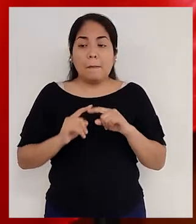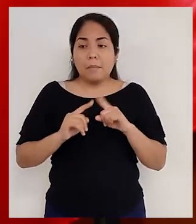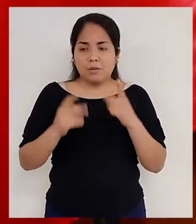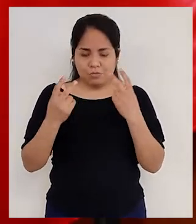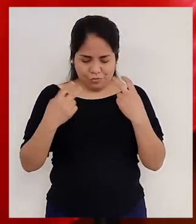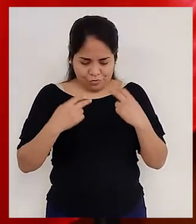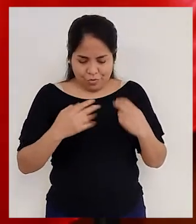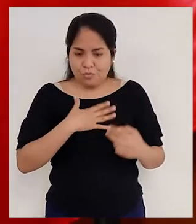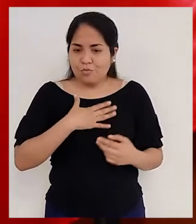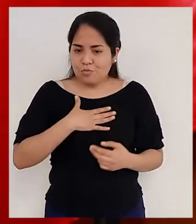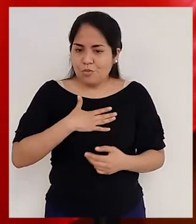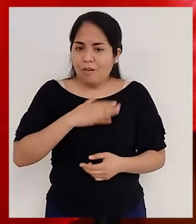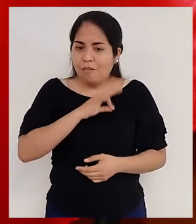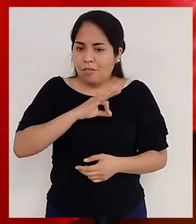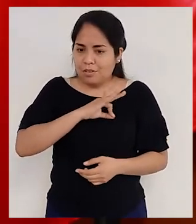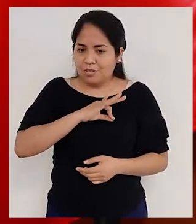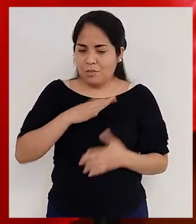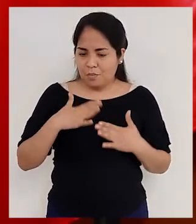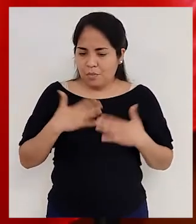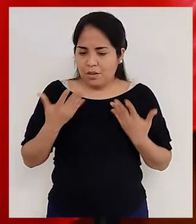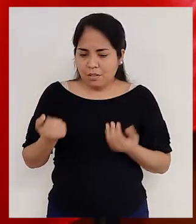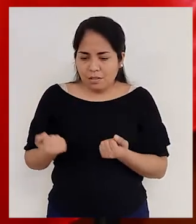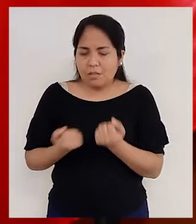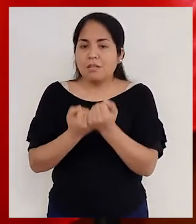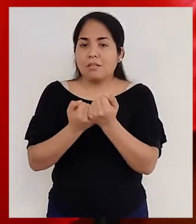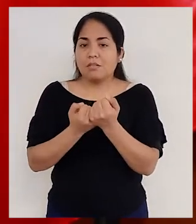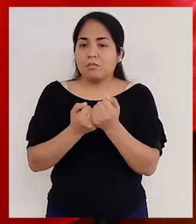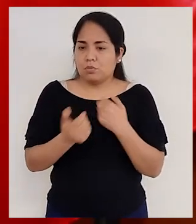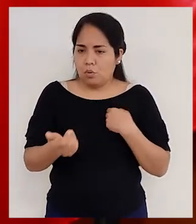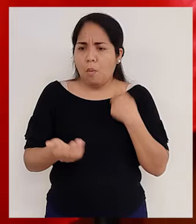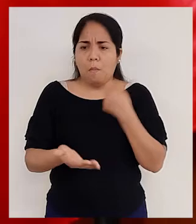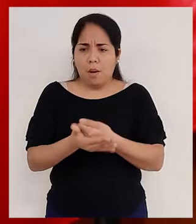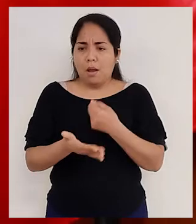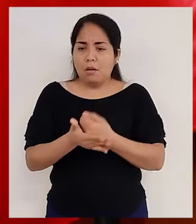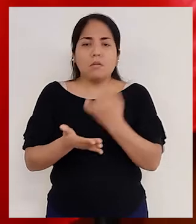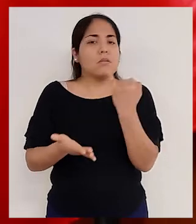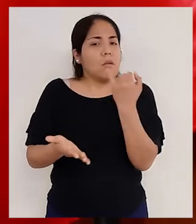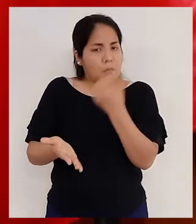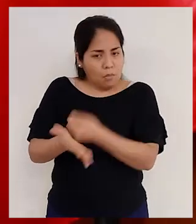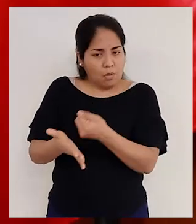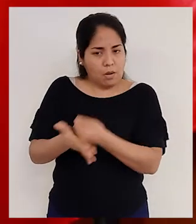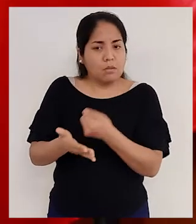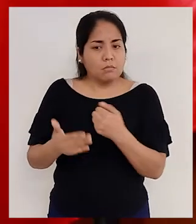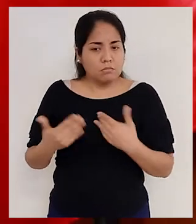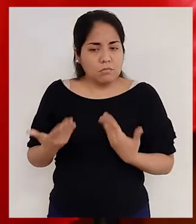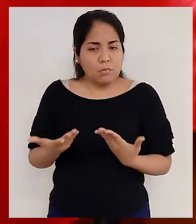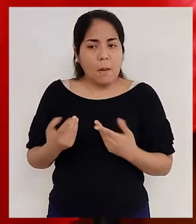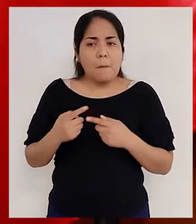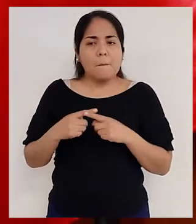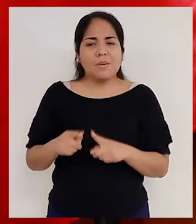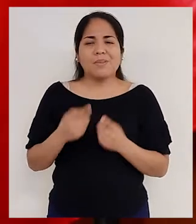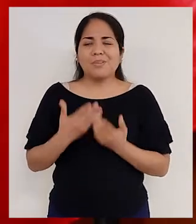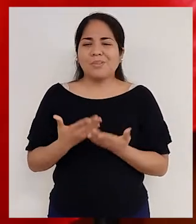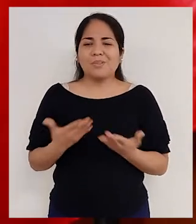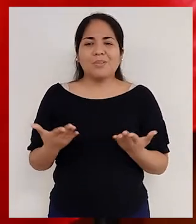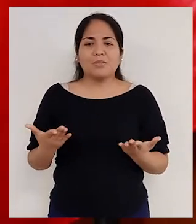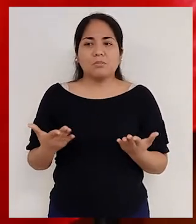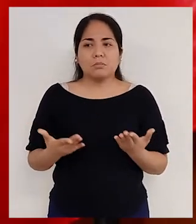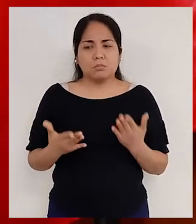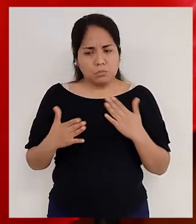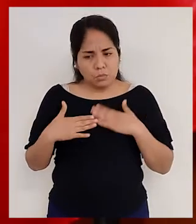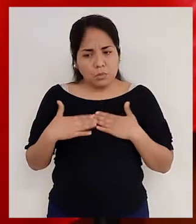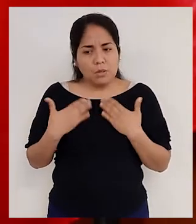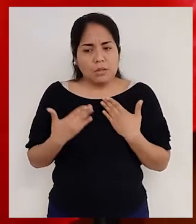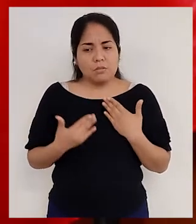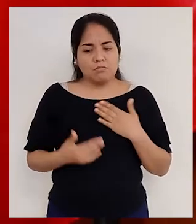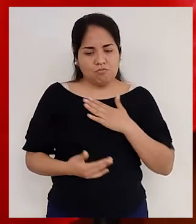la municipalidad. Nunca pensamos que nosotros somos los beneficiarios. Y si bien es cierto que yo pago mis impuestos y merezco que se me dé buen trato, pero